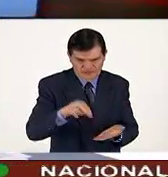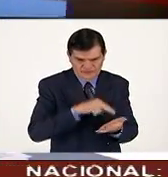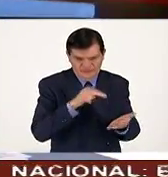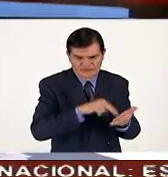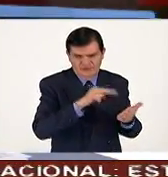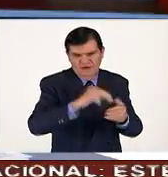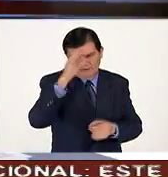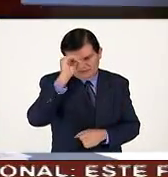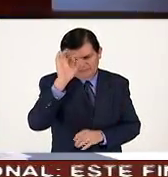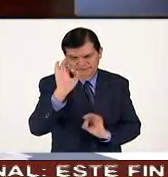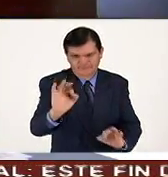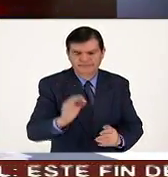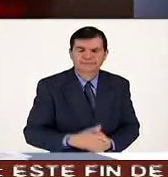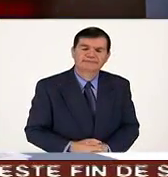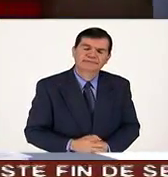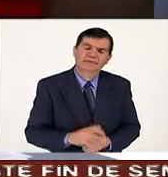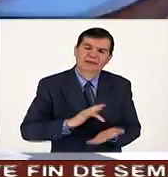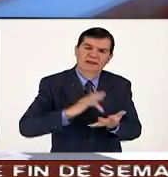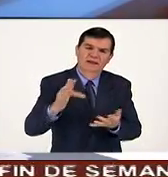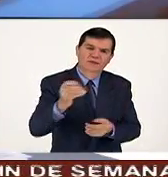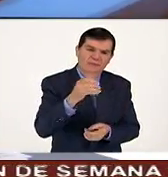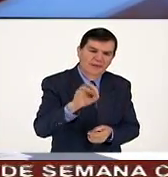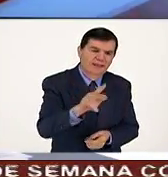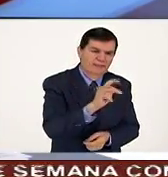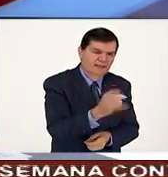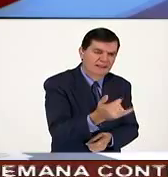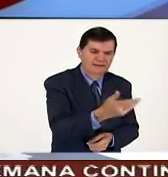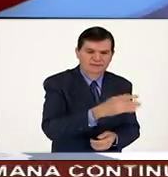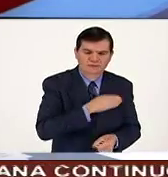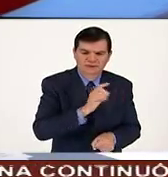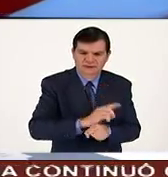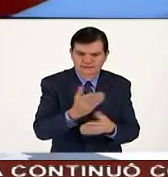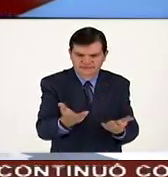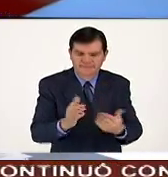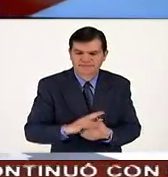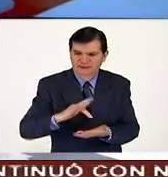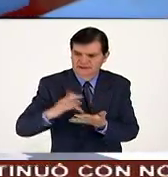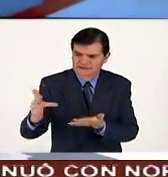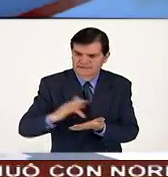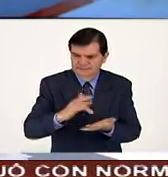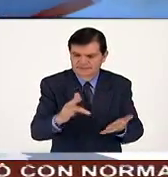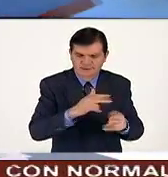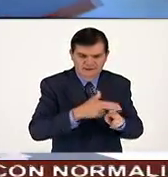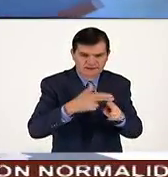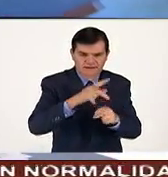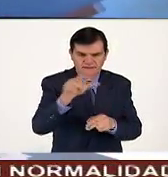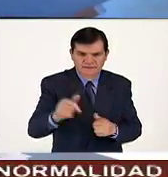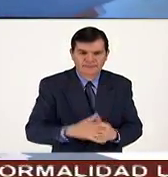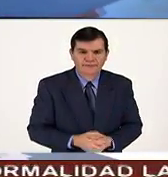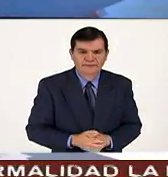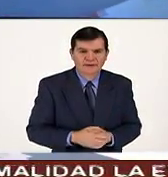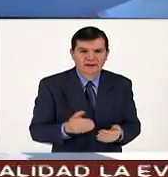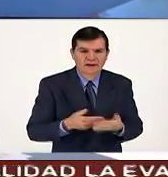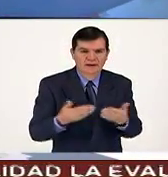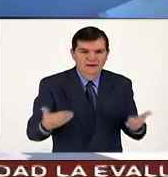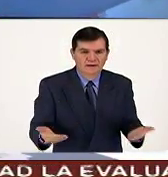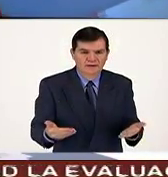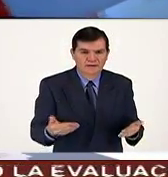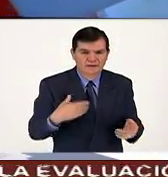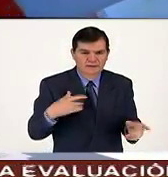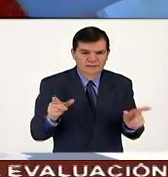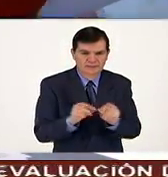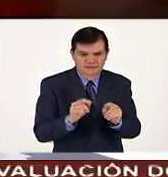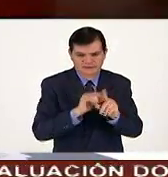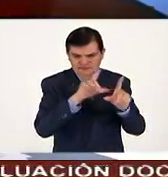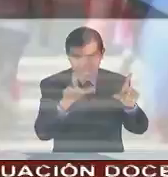acuerdos. Gracias, Omar, Pati, muchas gracias, muy buen día. Hasta luego, hasta luego. Y bueno, pues vamos a las